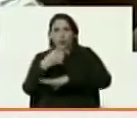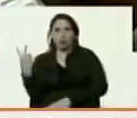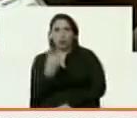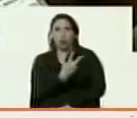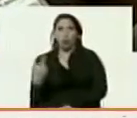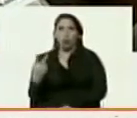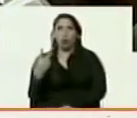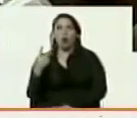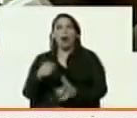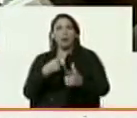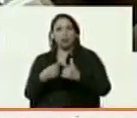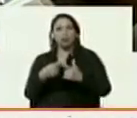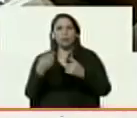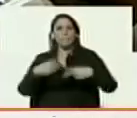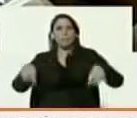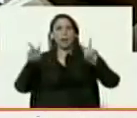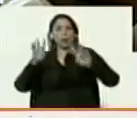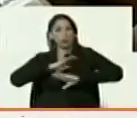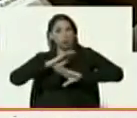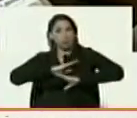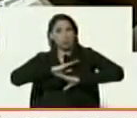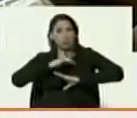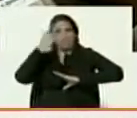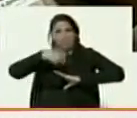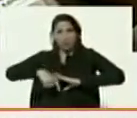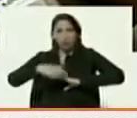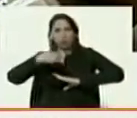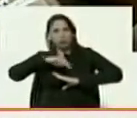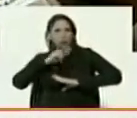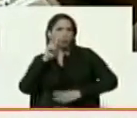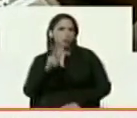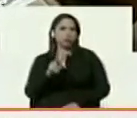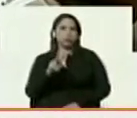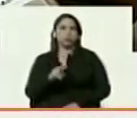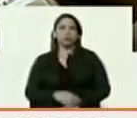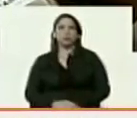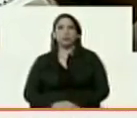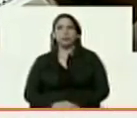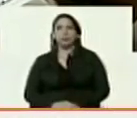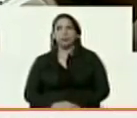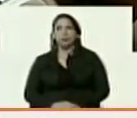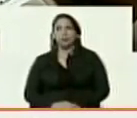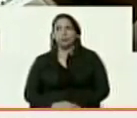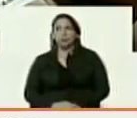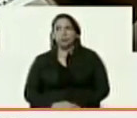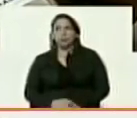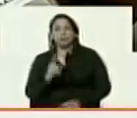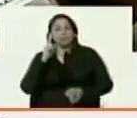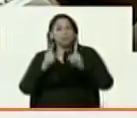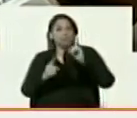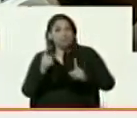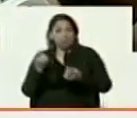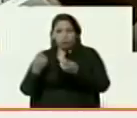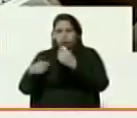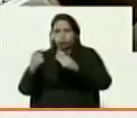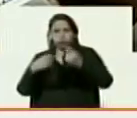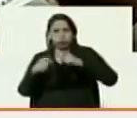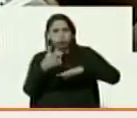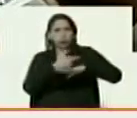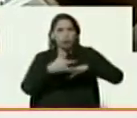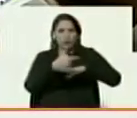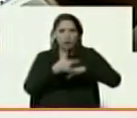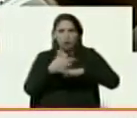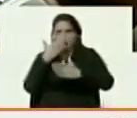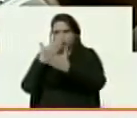y esta es una valoración mía personal, yo creo que veremos en el corto o en el mediano plazo quizás algún tipo de negociación de gobierno a gobierno.